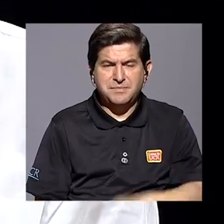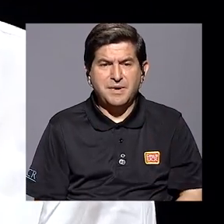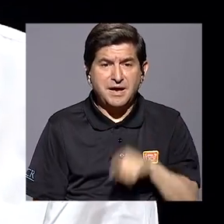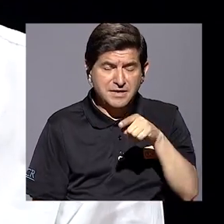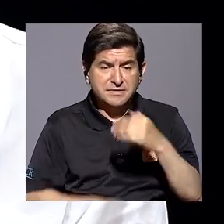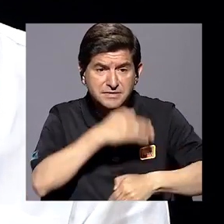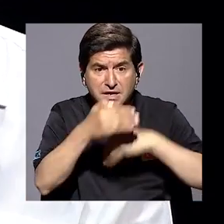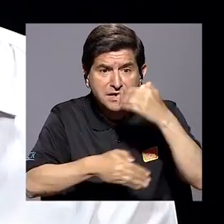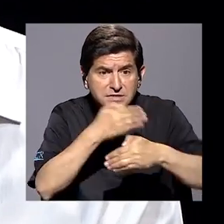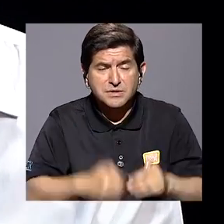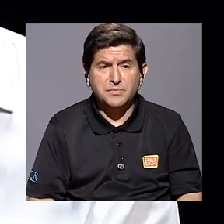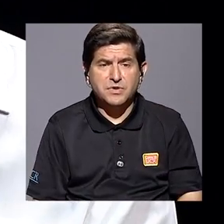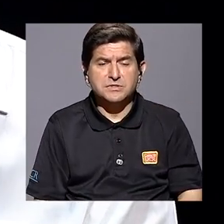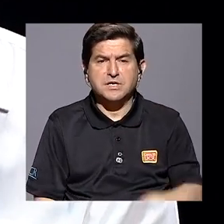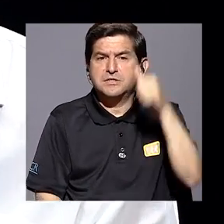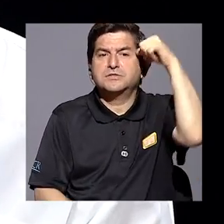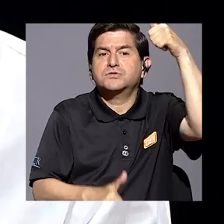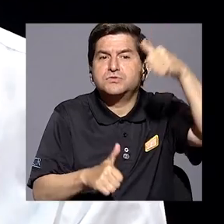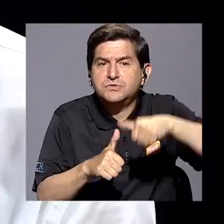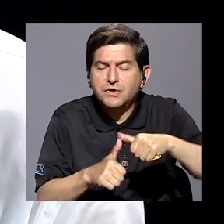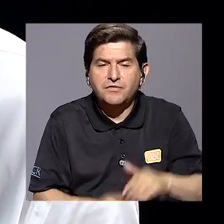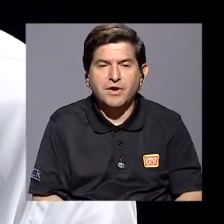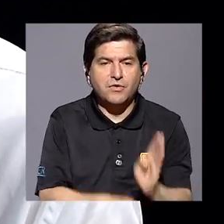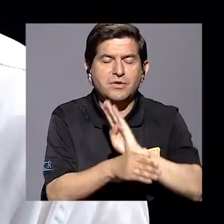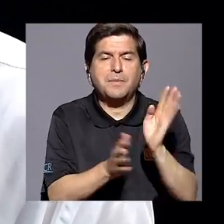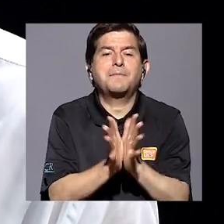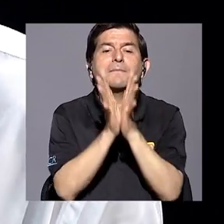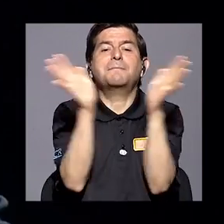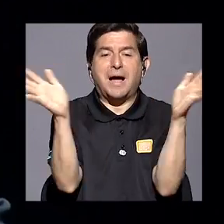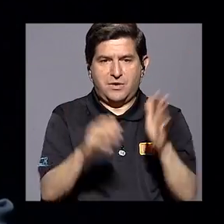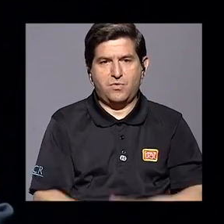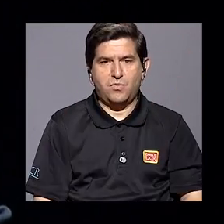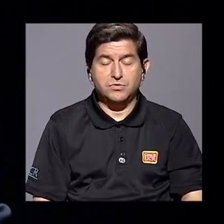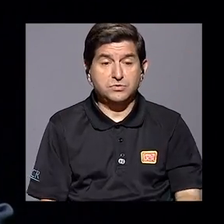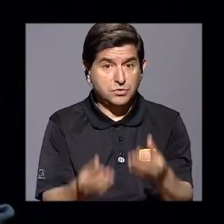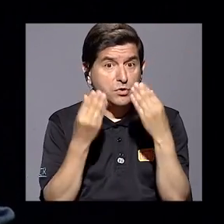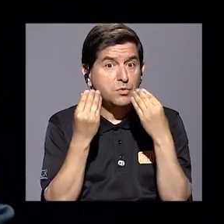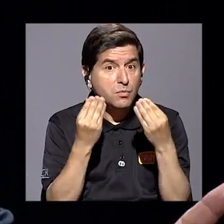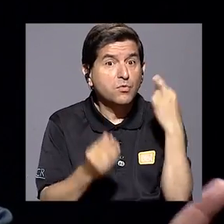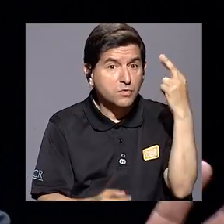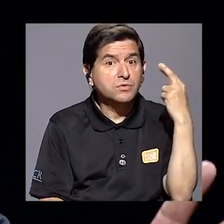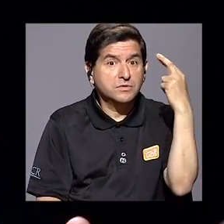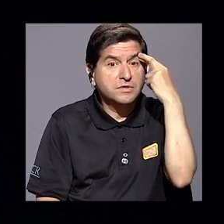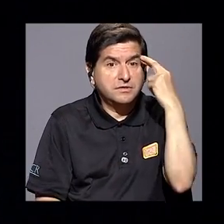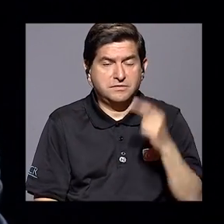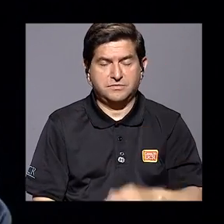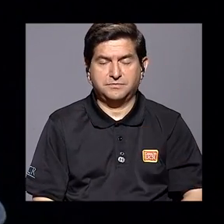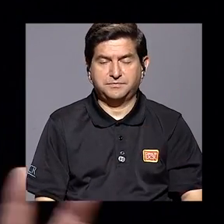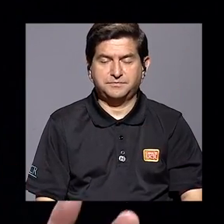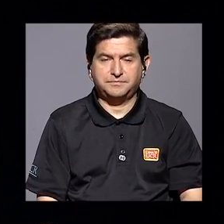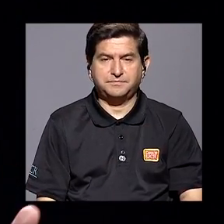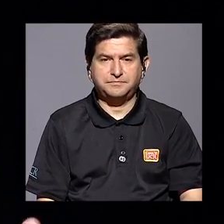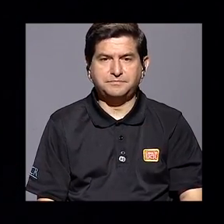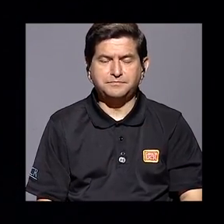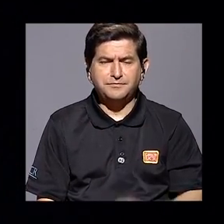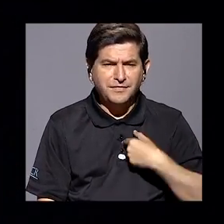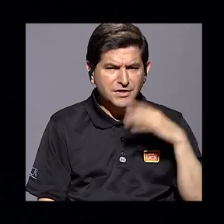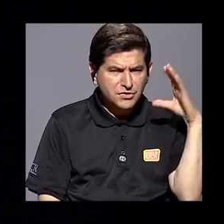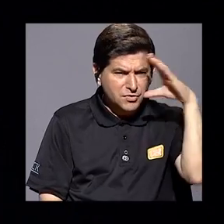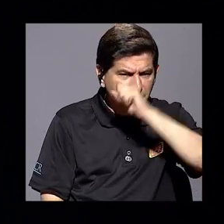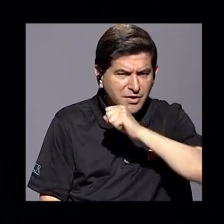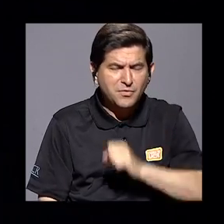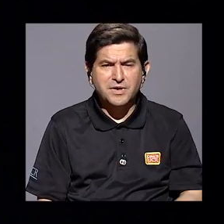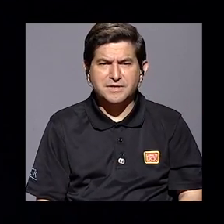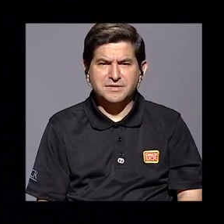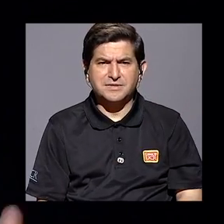de la amnistía tributaria no lo perdamos de vista fueron los bancos por mucho descubierto